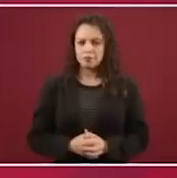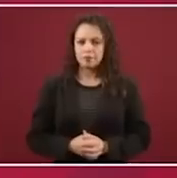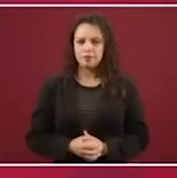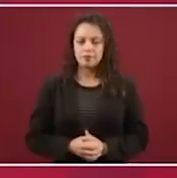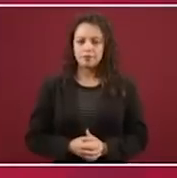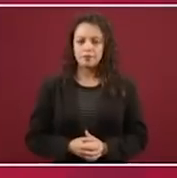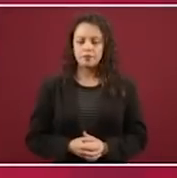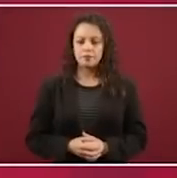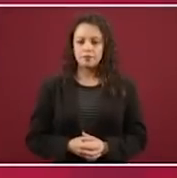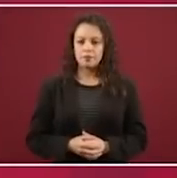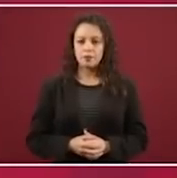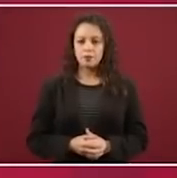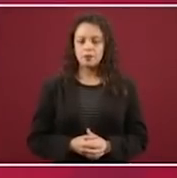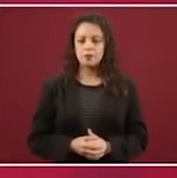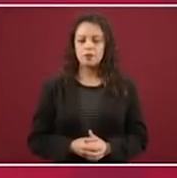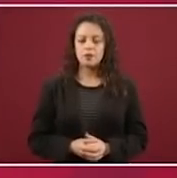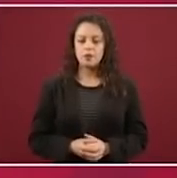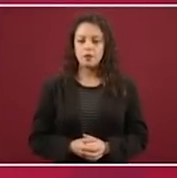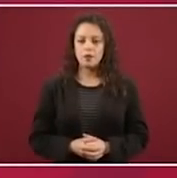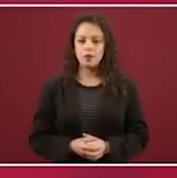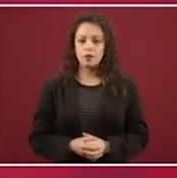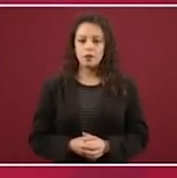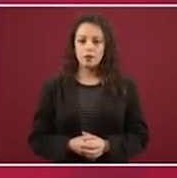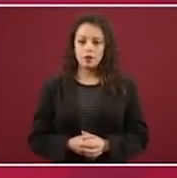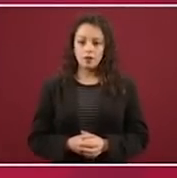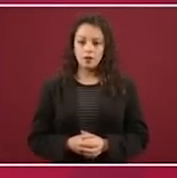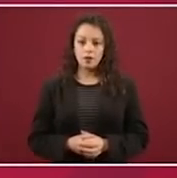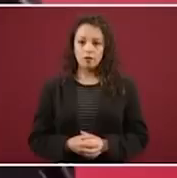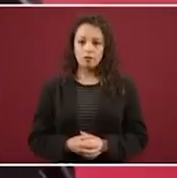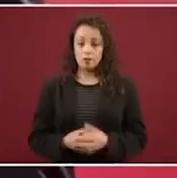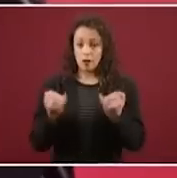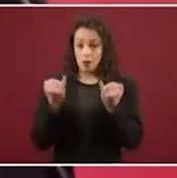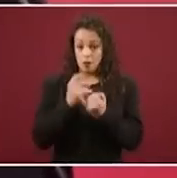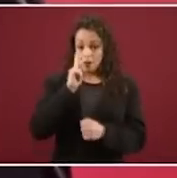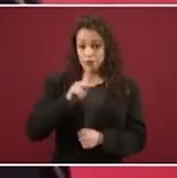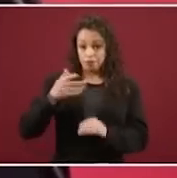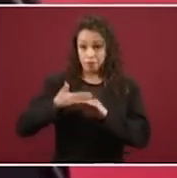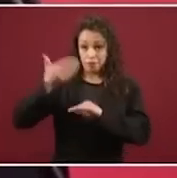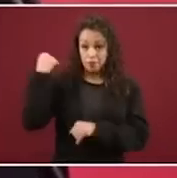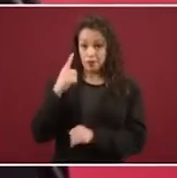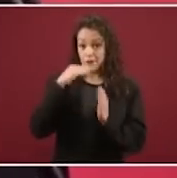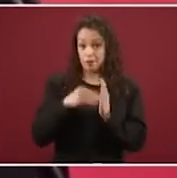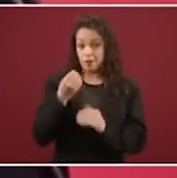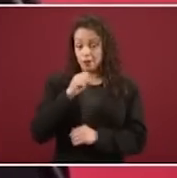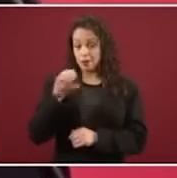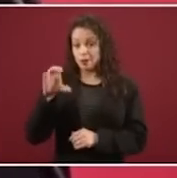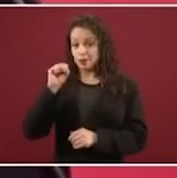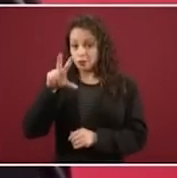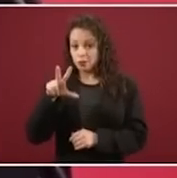No es la situación del 68, del autoritarismo que